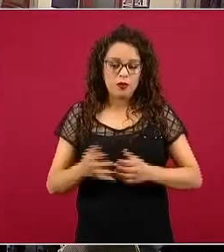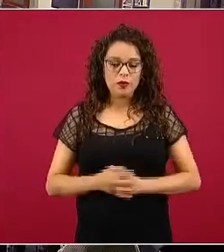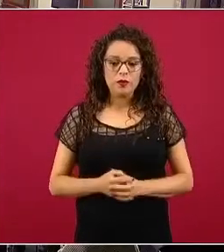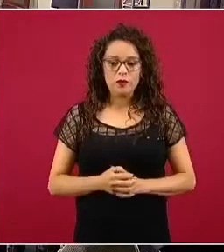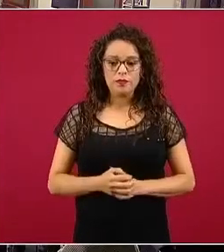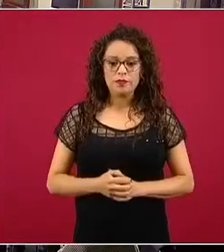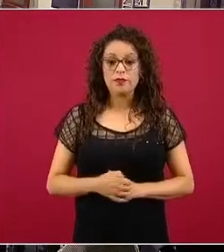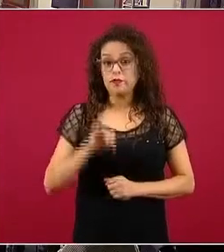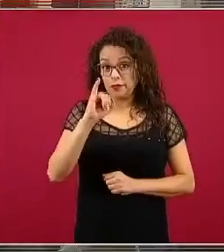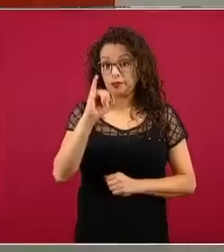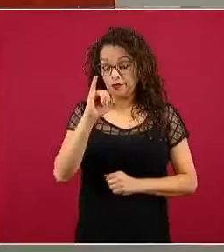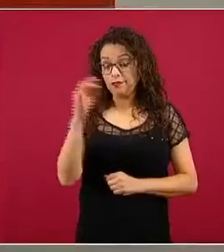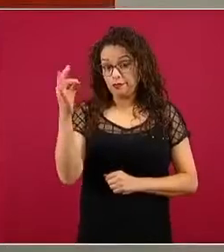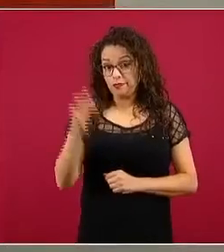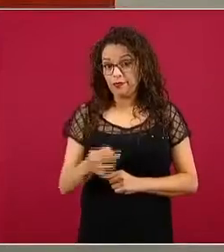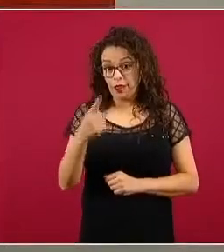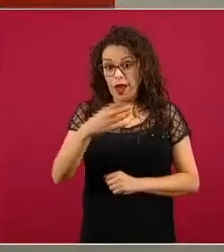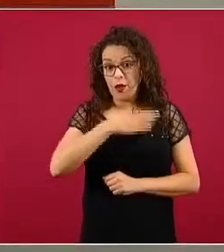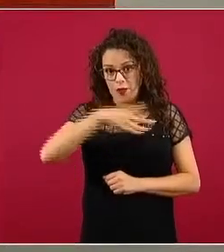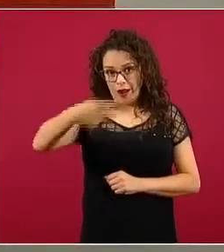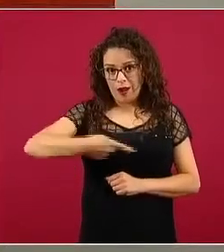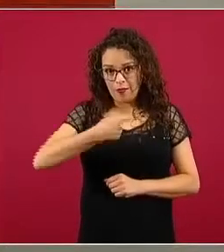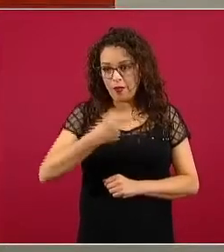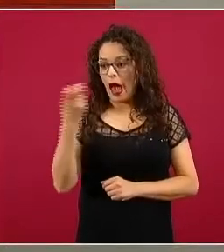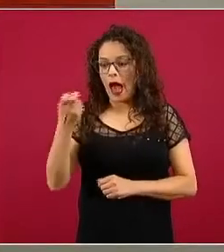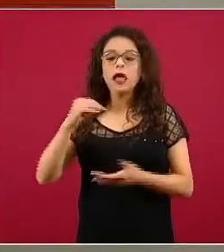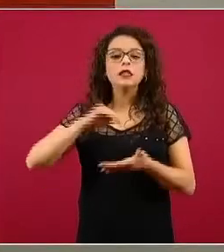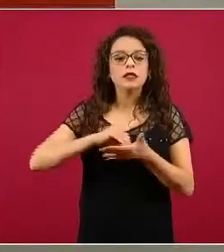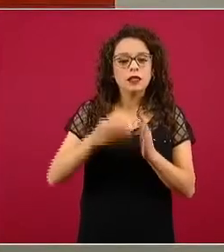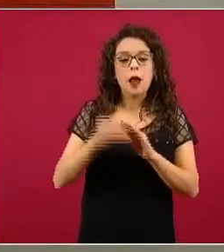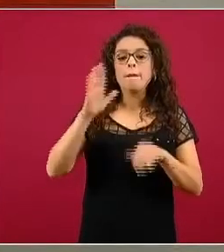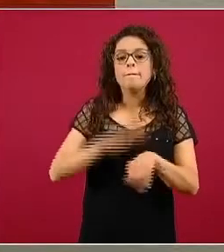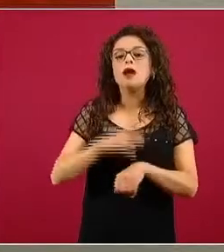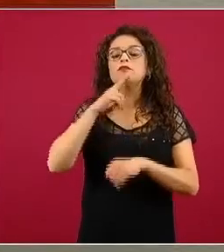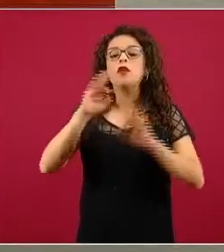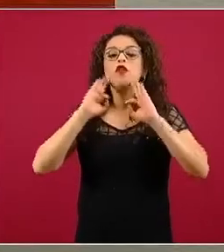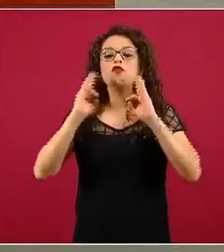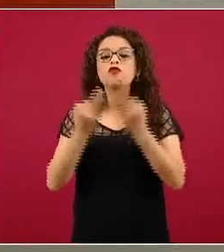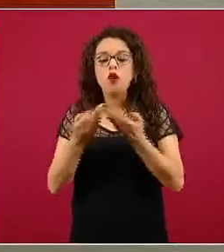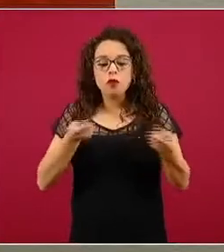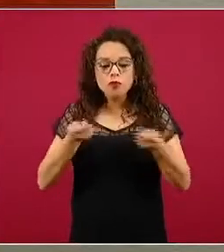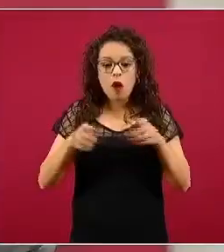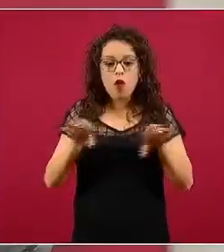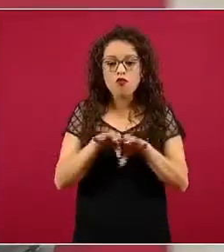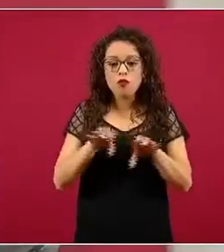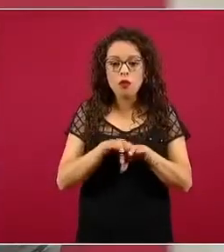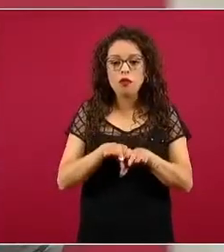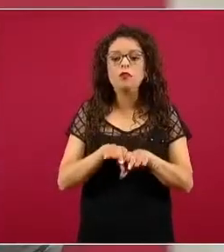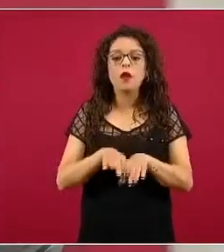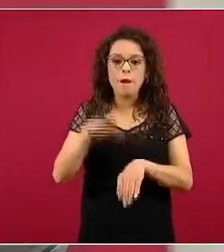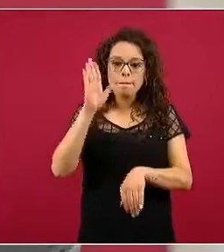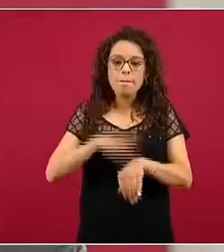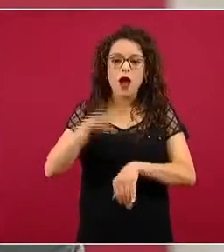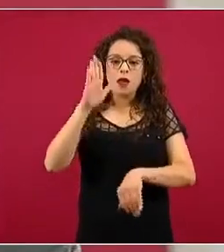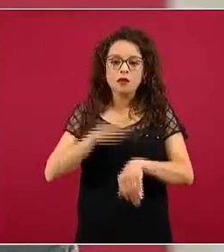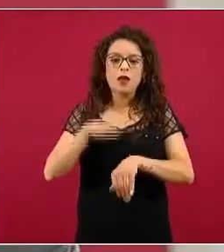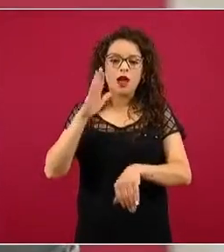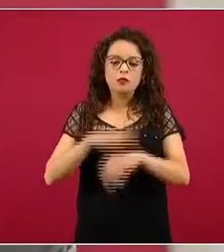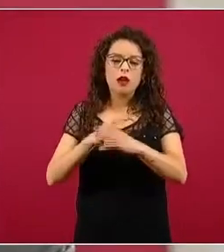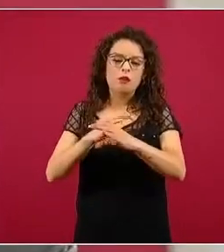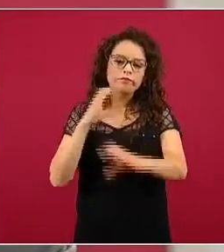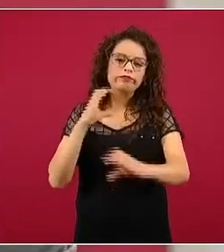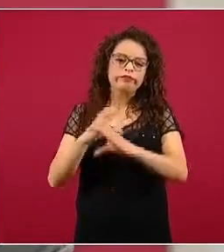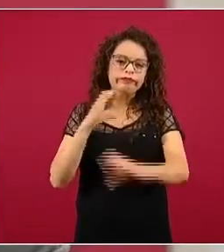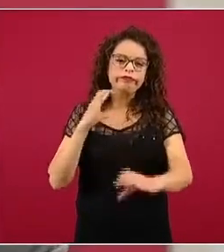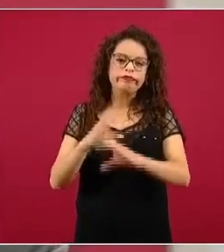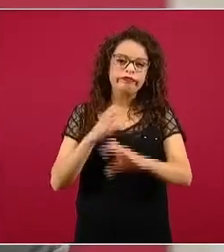pregunta porque ese es precisamente el centro de la estrategia, es la mejor forma de calibrar es con la oferta de autobuses frente a la demanda. Y ese es el ajuste